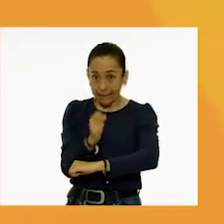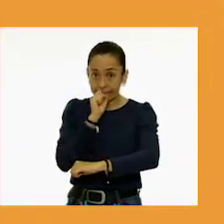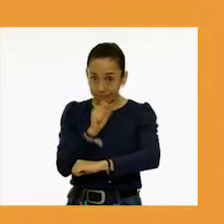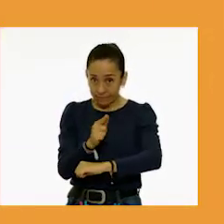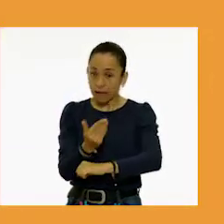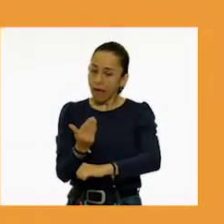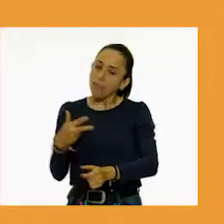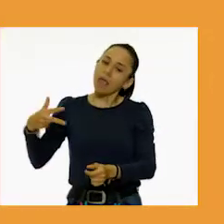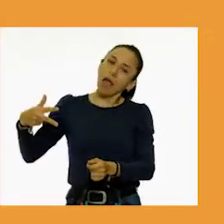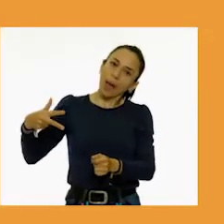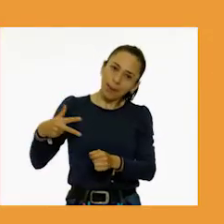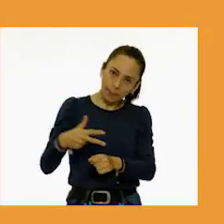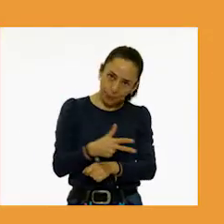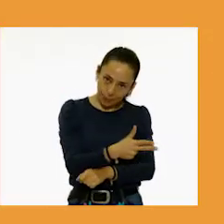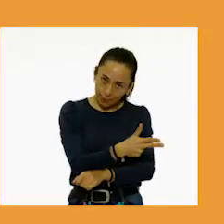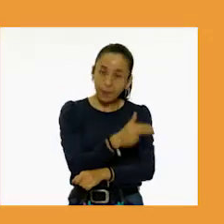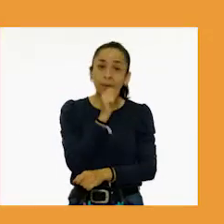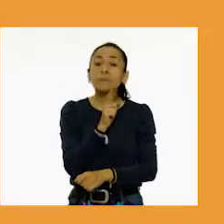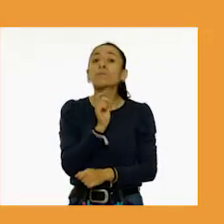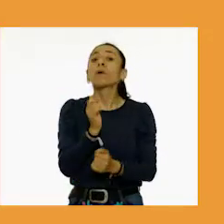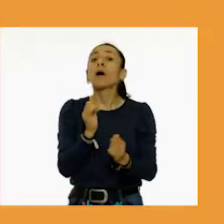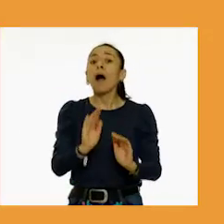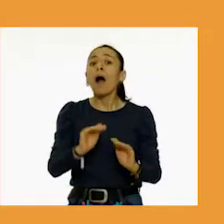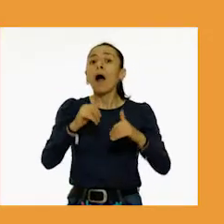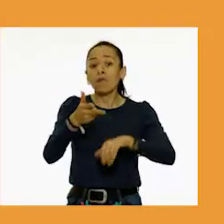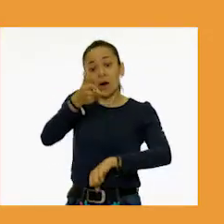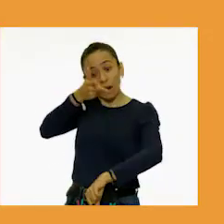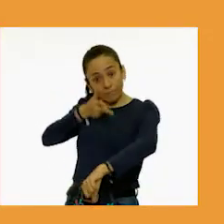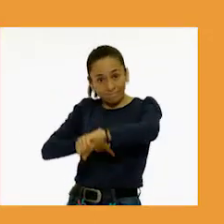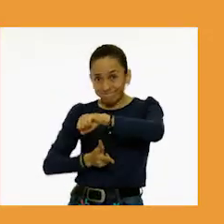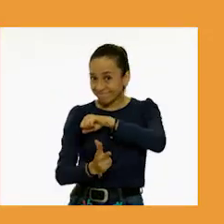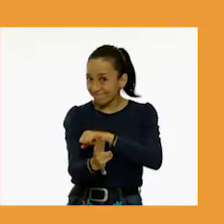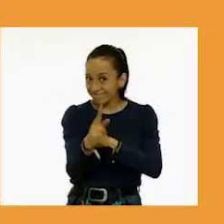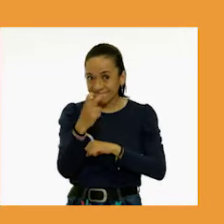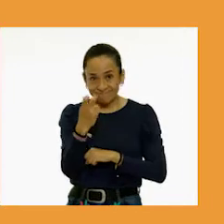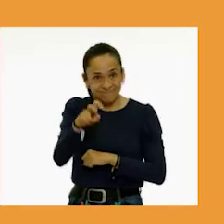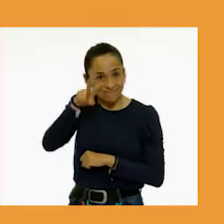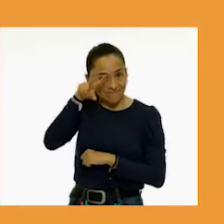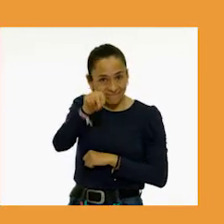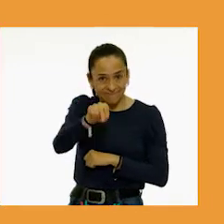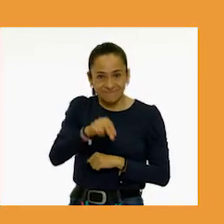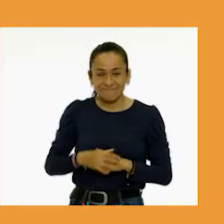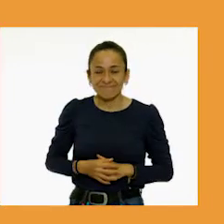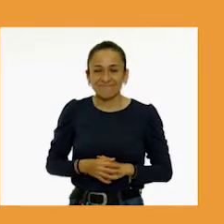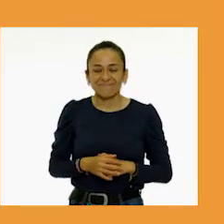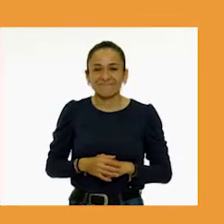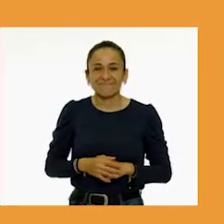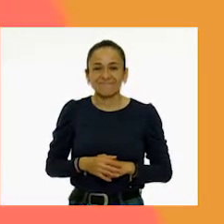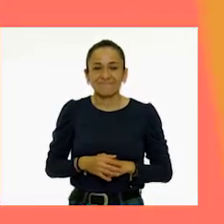marcaste. Asegúrate de cortar por fuera de la playera. No introduzcas las tijeras en ella.